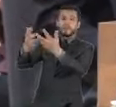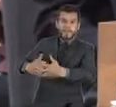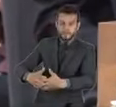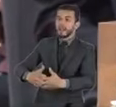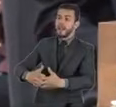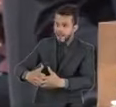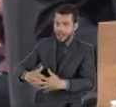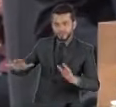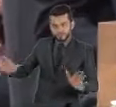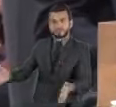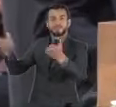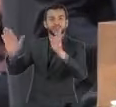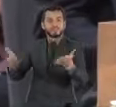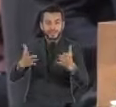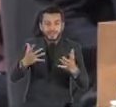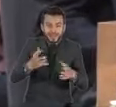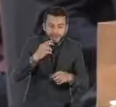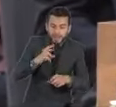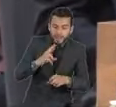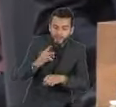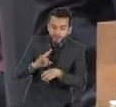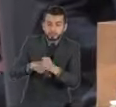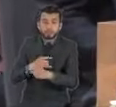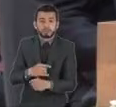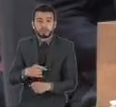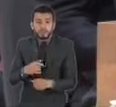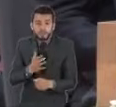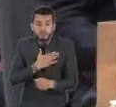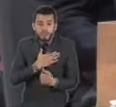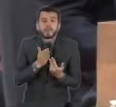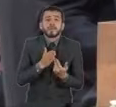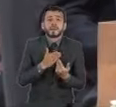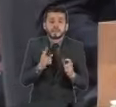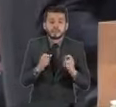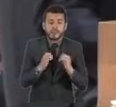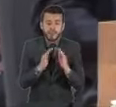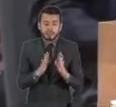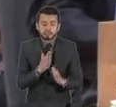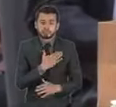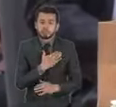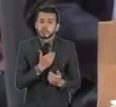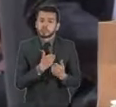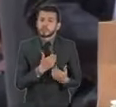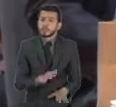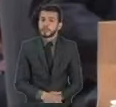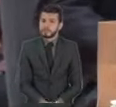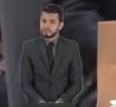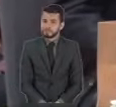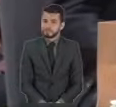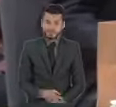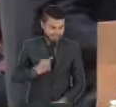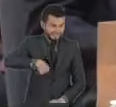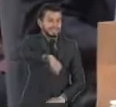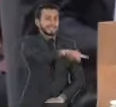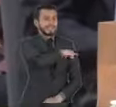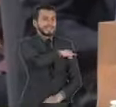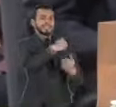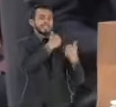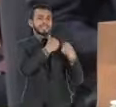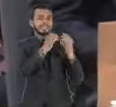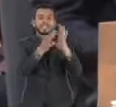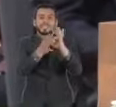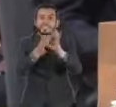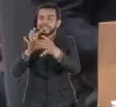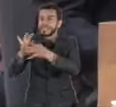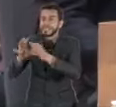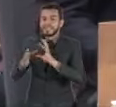mejor. Y nosotros nos toca lo más fácil y no lo hacemos. Entonces, este es un trabajo de responsabilidad conjunta. Si todos hacemos lo que